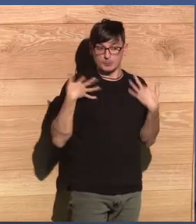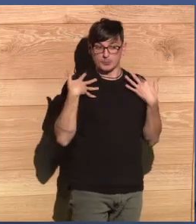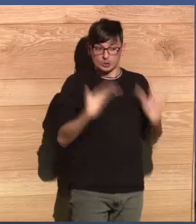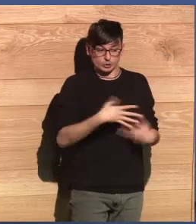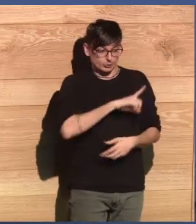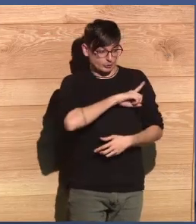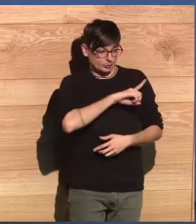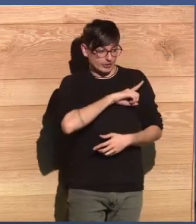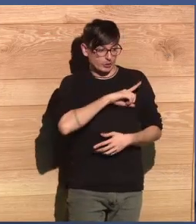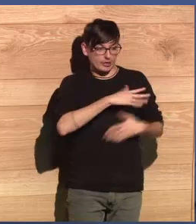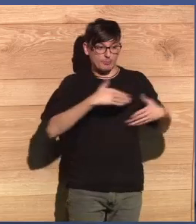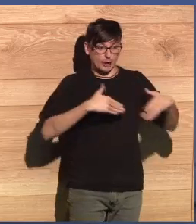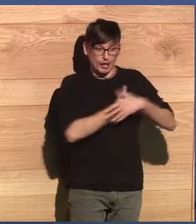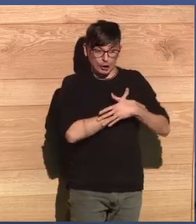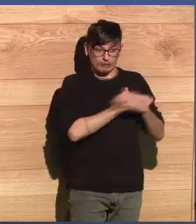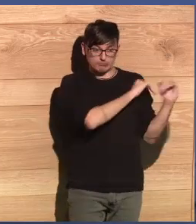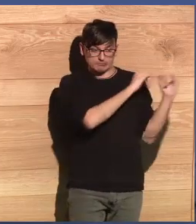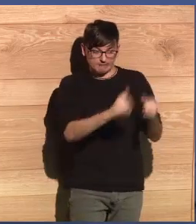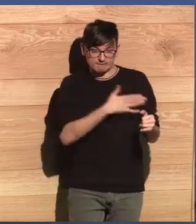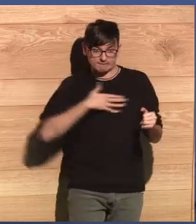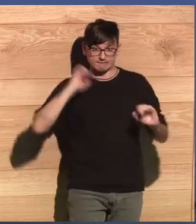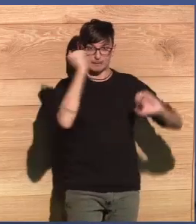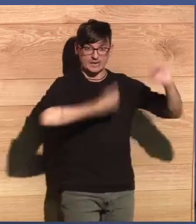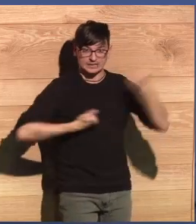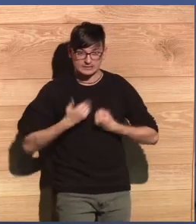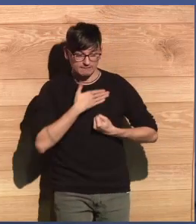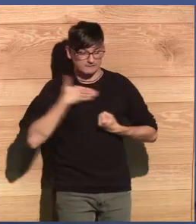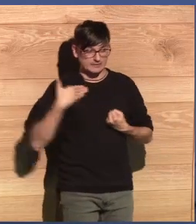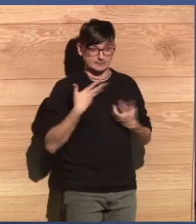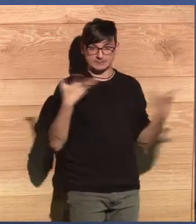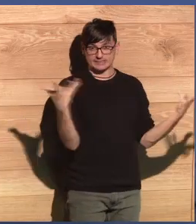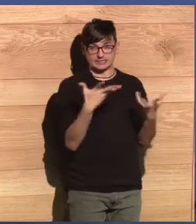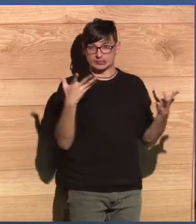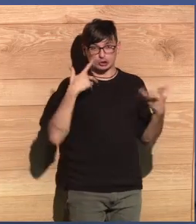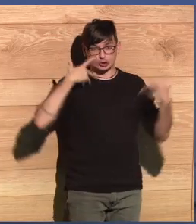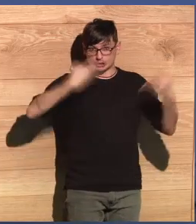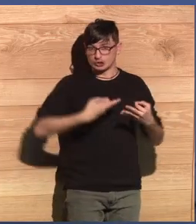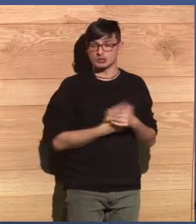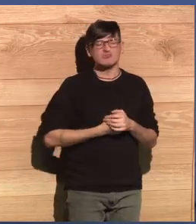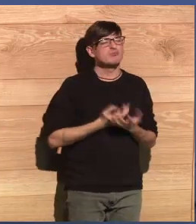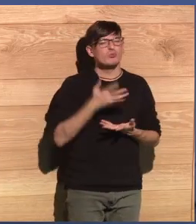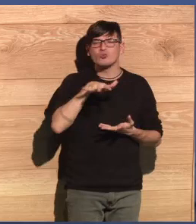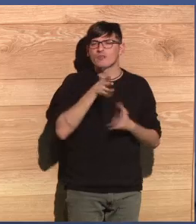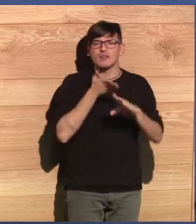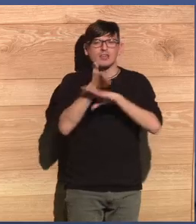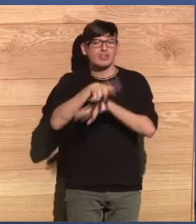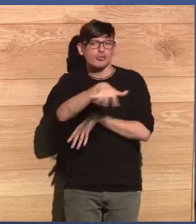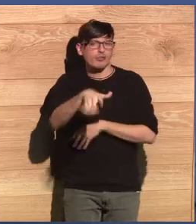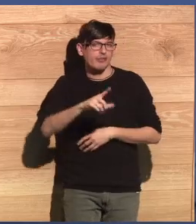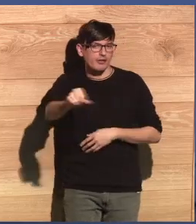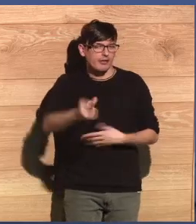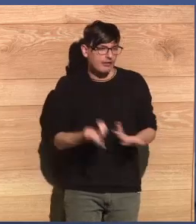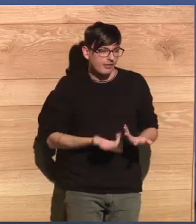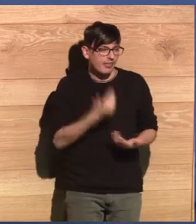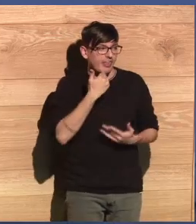los soldados de Napoleón y querrán matarnos. Estamos en peligro». «¿Y a dónde iremos?», preguntó Isabel. Aunque solo